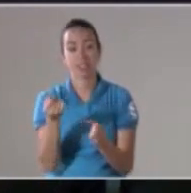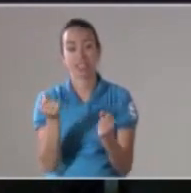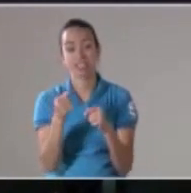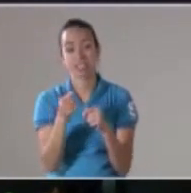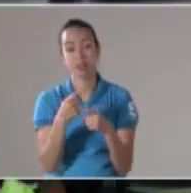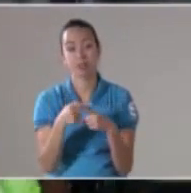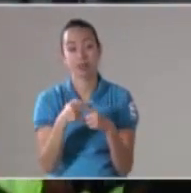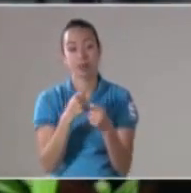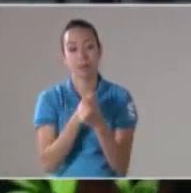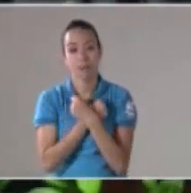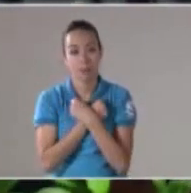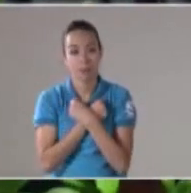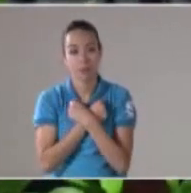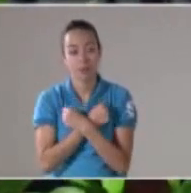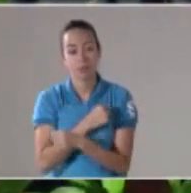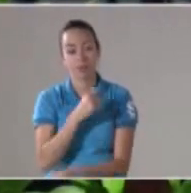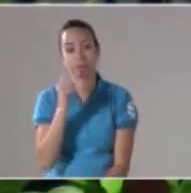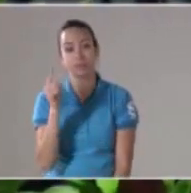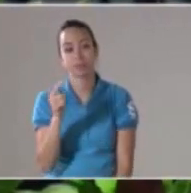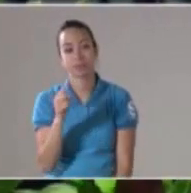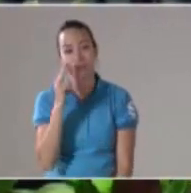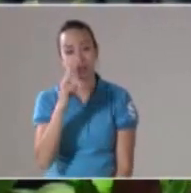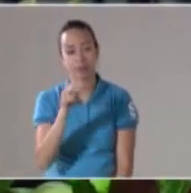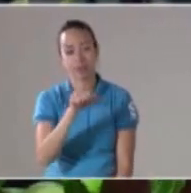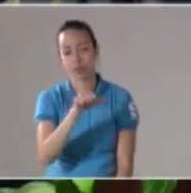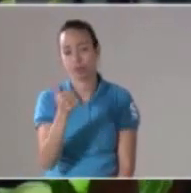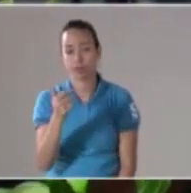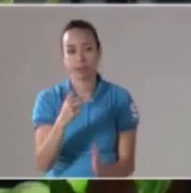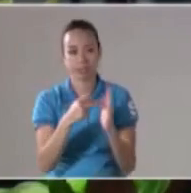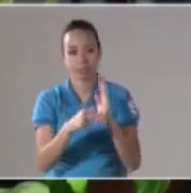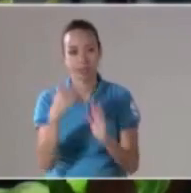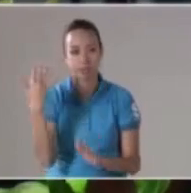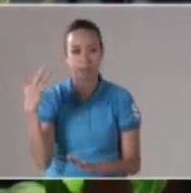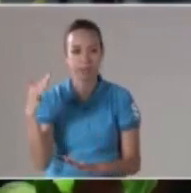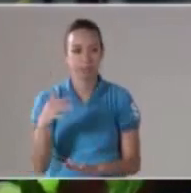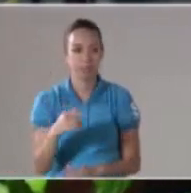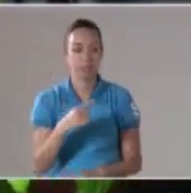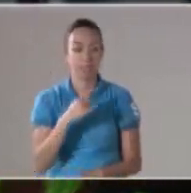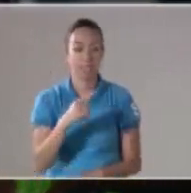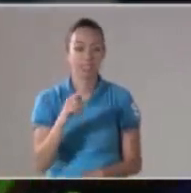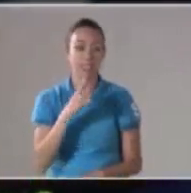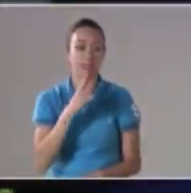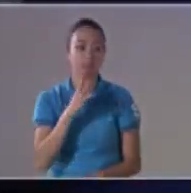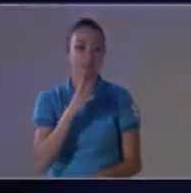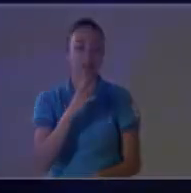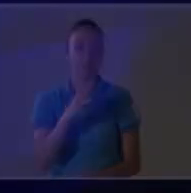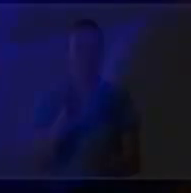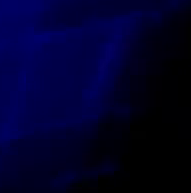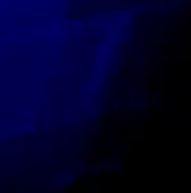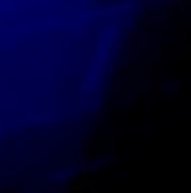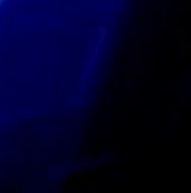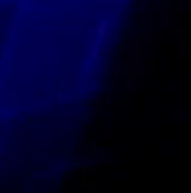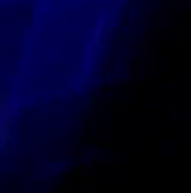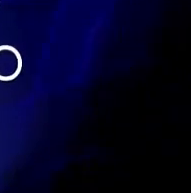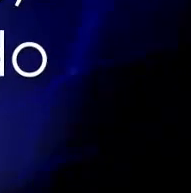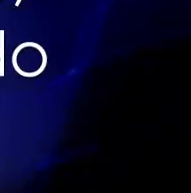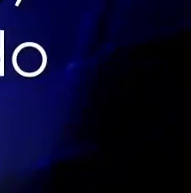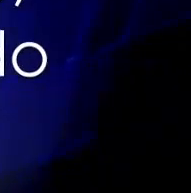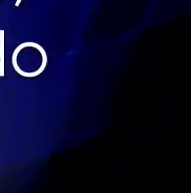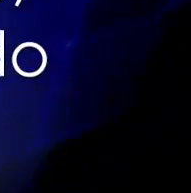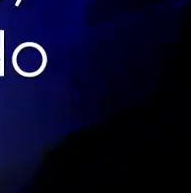lo haces, mira este otro versículo rápidamente. Y aquí estamos hablando de la guianza, guianza,